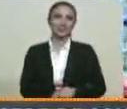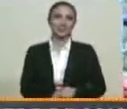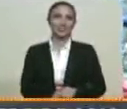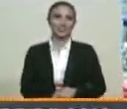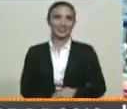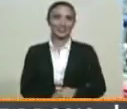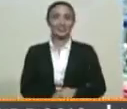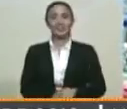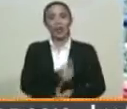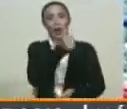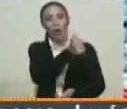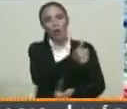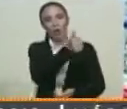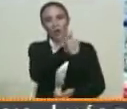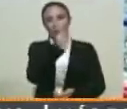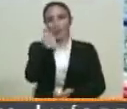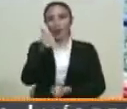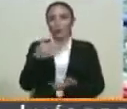a uno por uno,